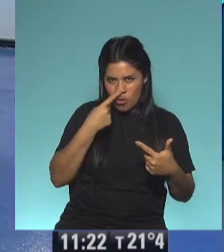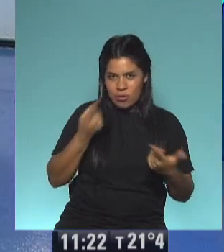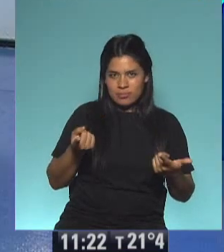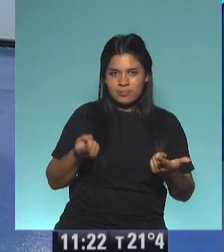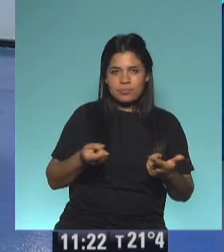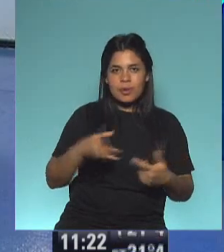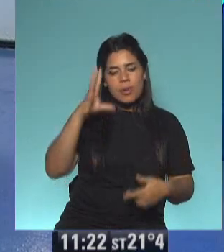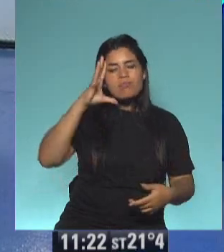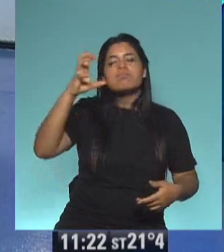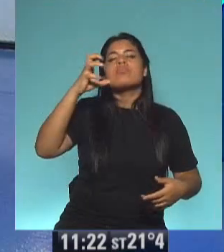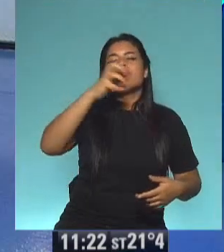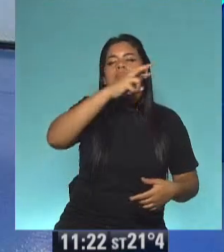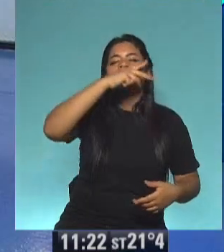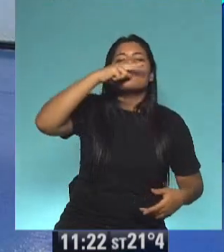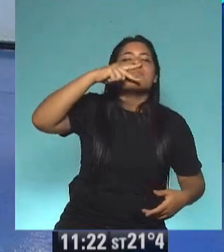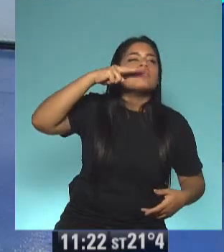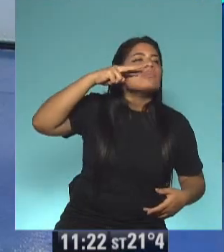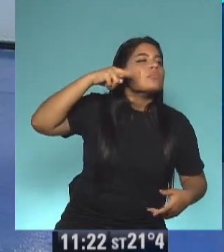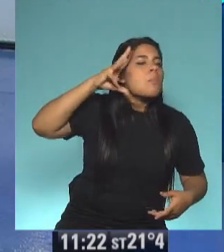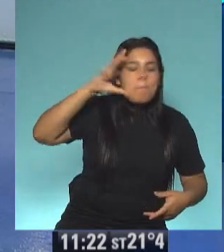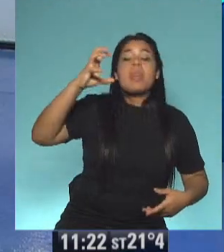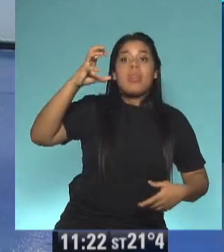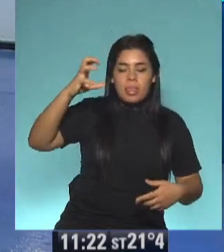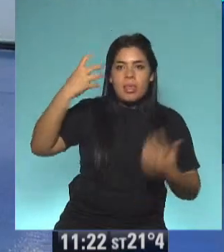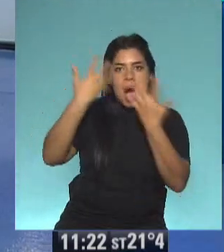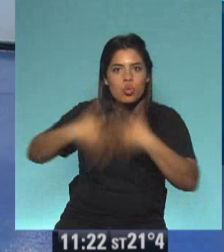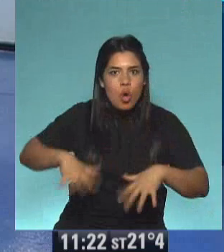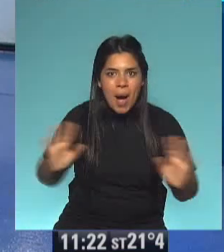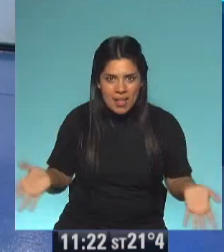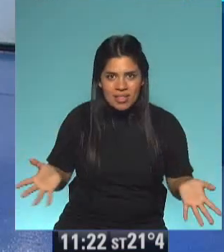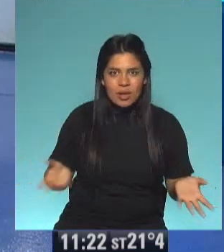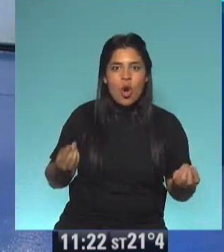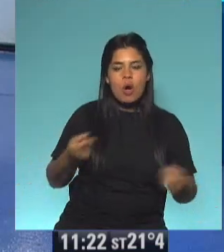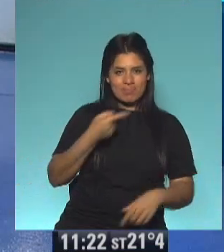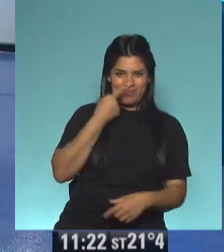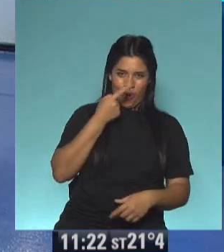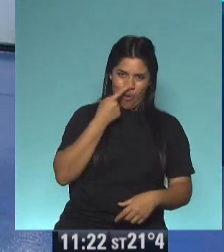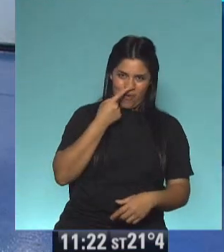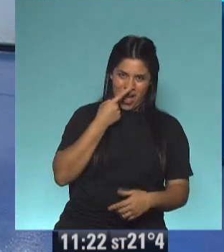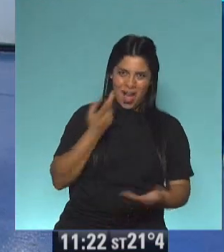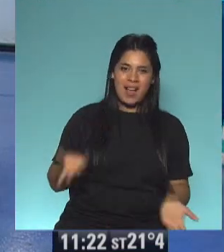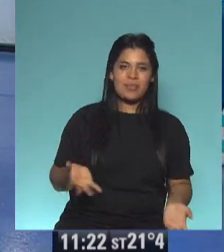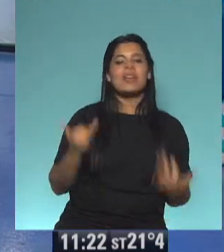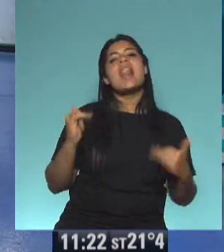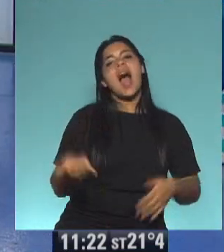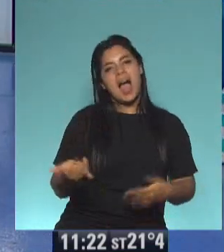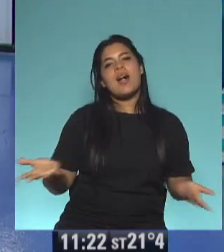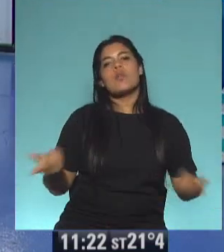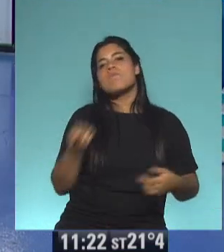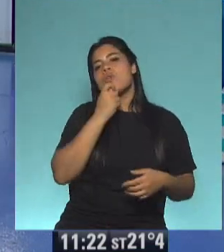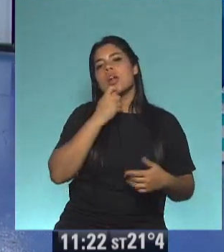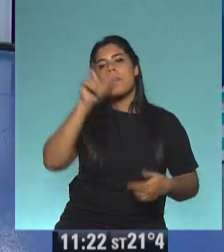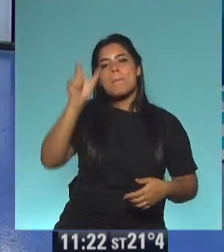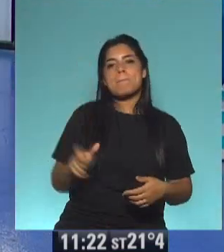pasa mucho de repente sentir un aroma y que eso me recuerde muy fuerte a algo. Claro, por ejemplo, un perfume en particular. Bueno, el perfume